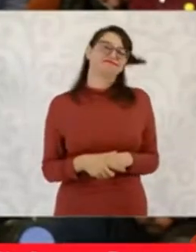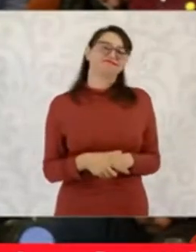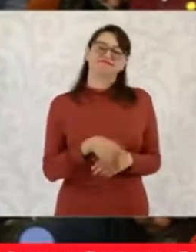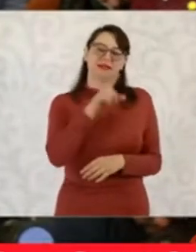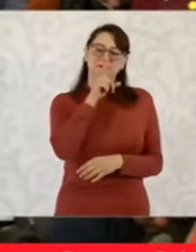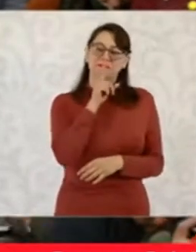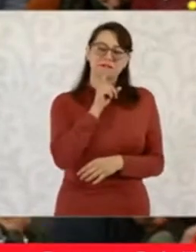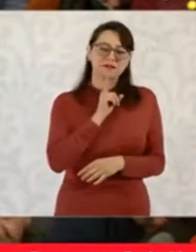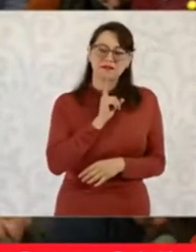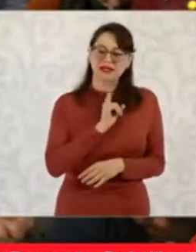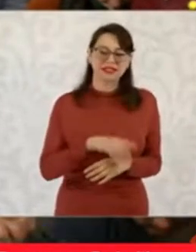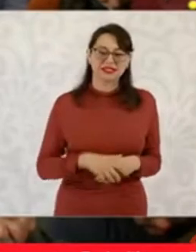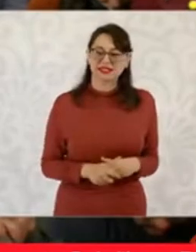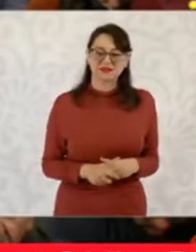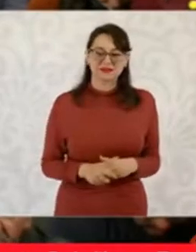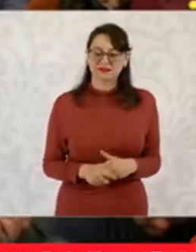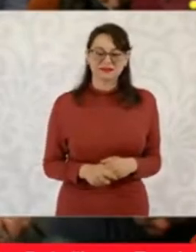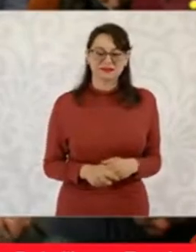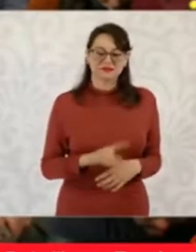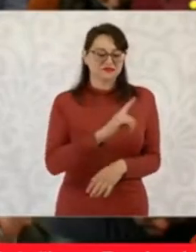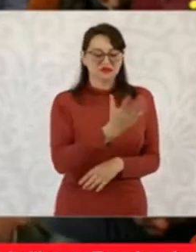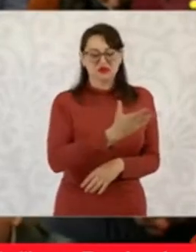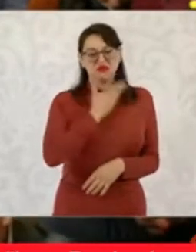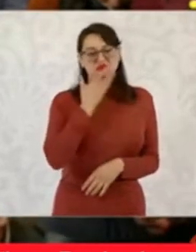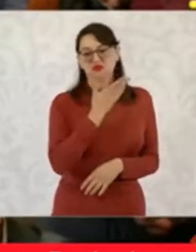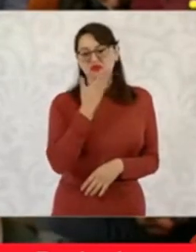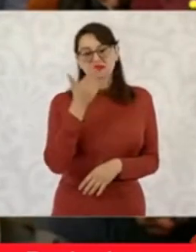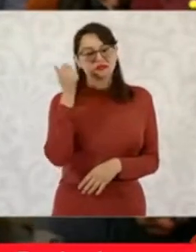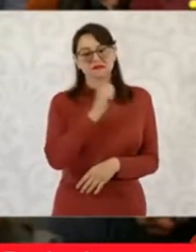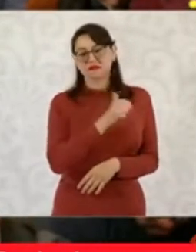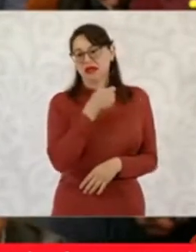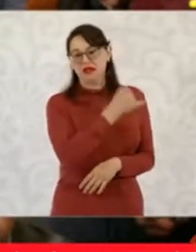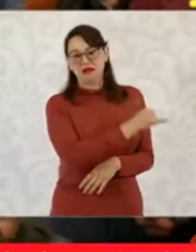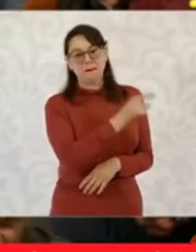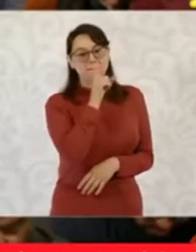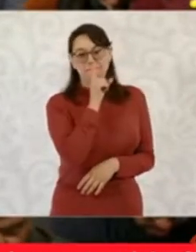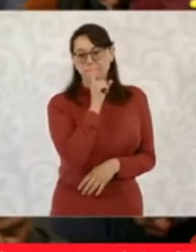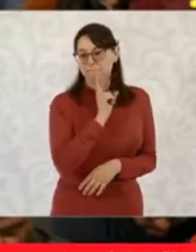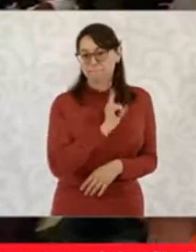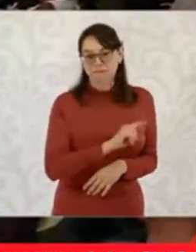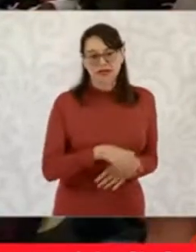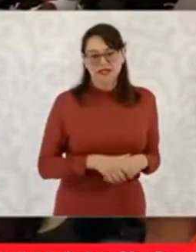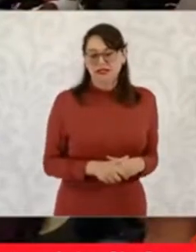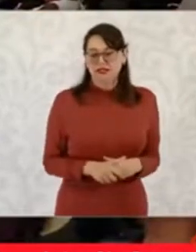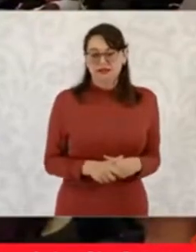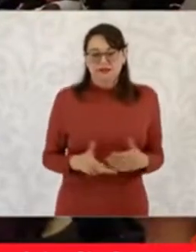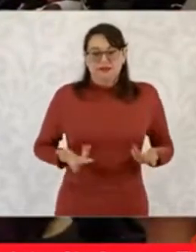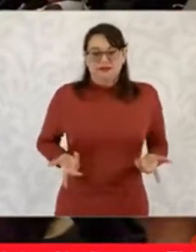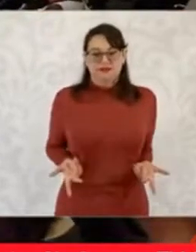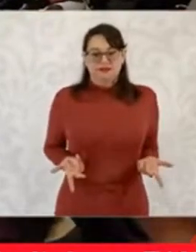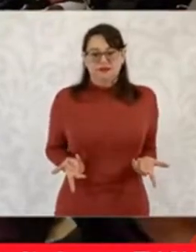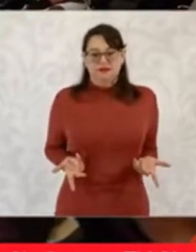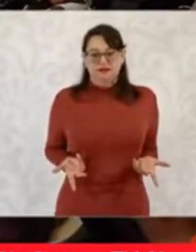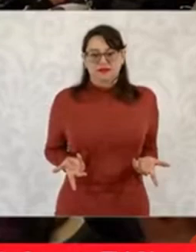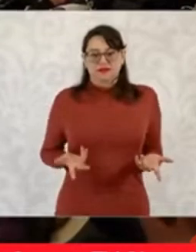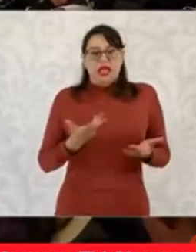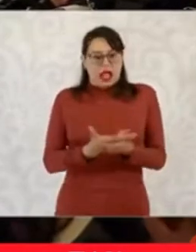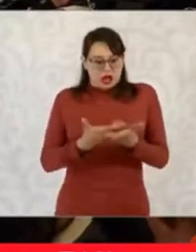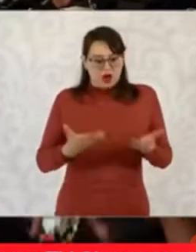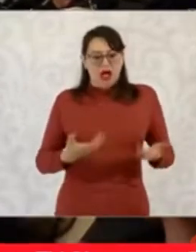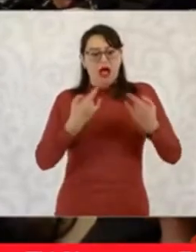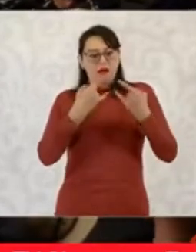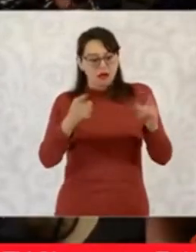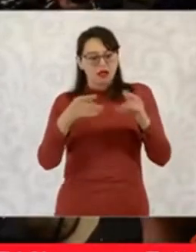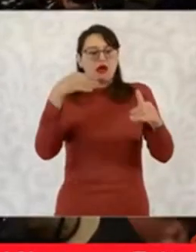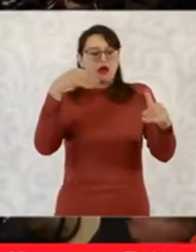mentir. Hay una campaña así de negra también ahora porque fuimos, ahora porque estuvimos ahí y